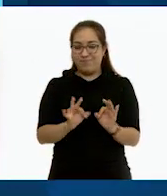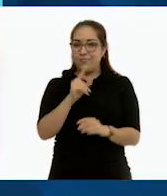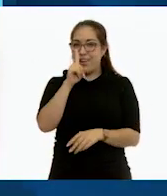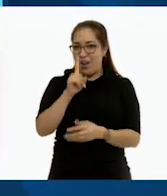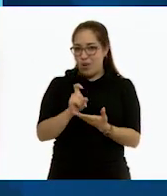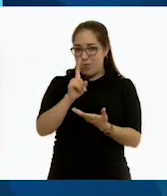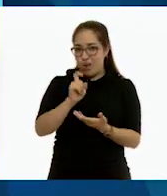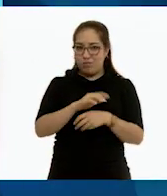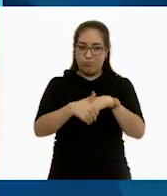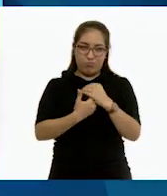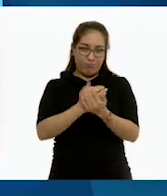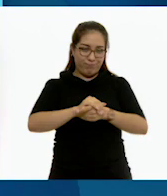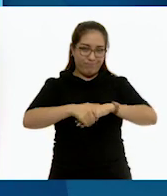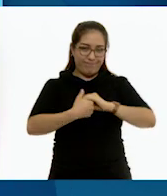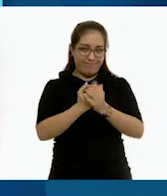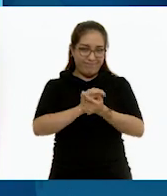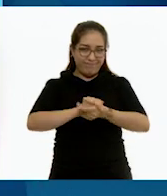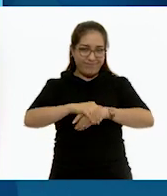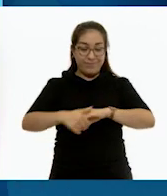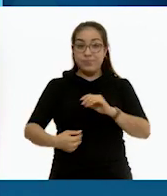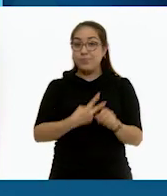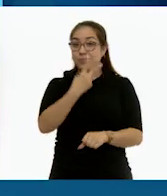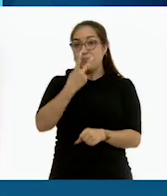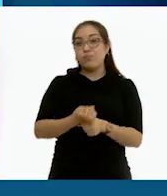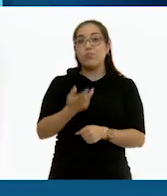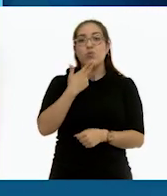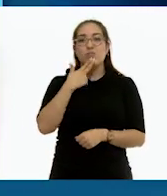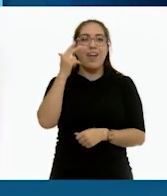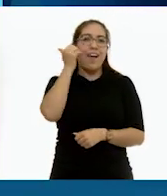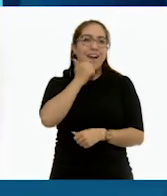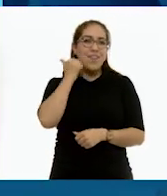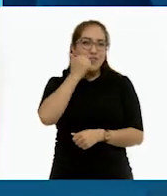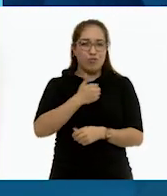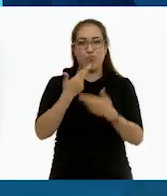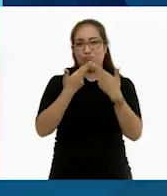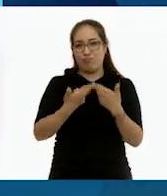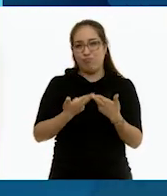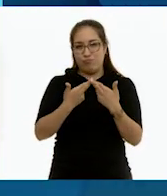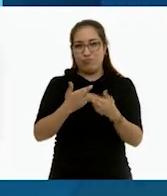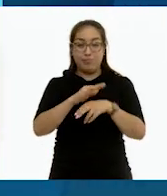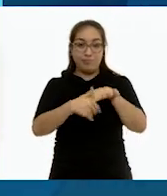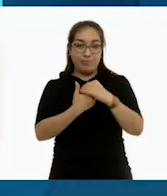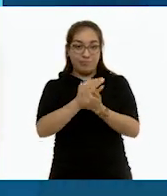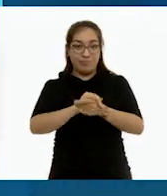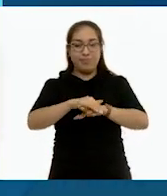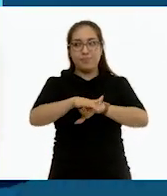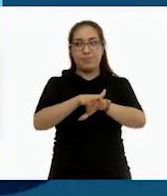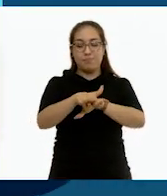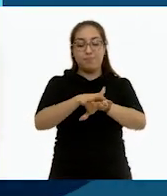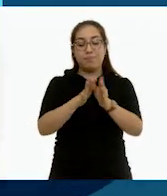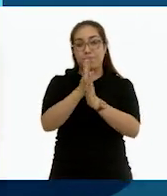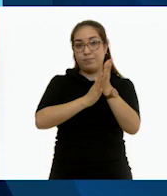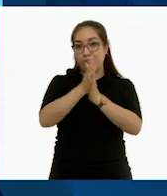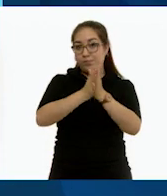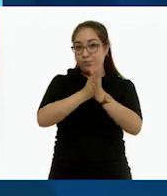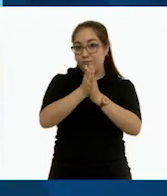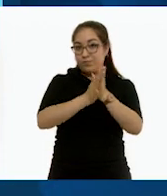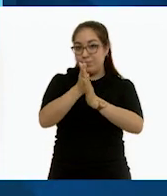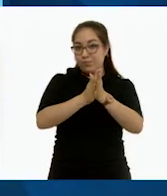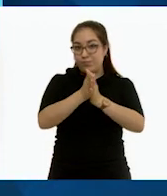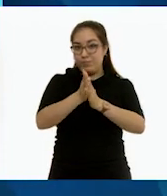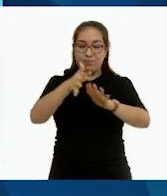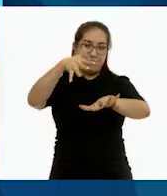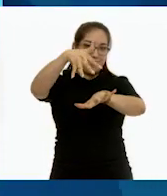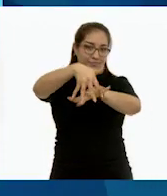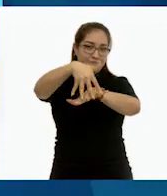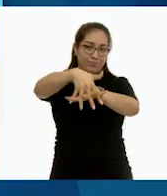tus manos. Usa suficiente jabón. Frota tus palmas una con la otra. Ahora, frota